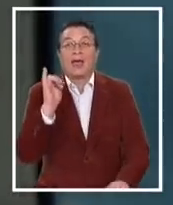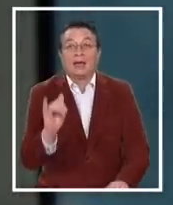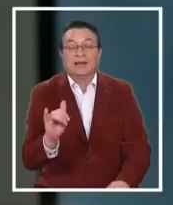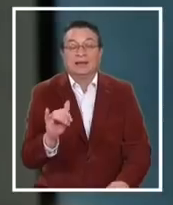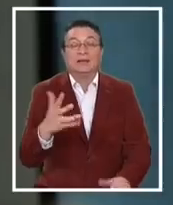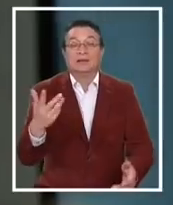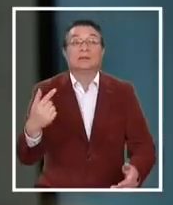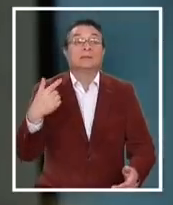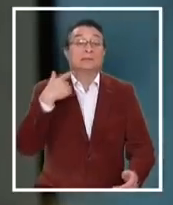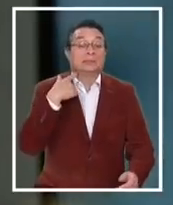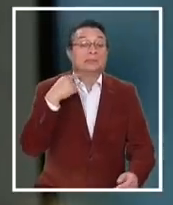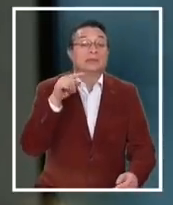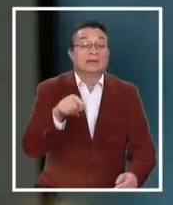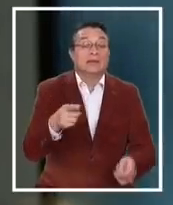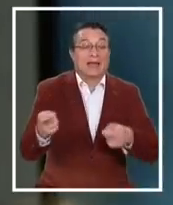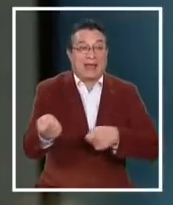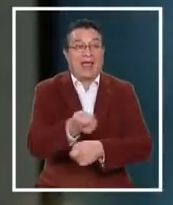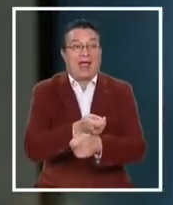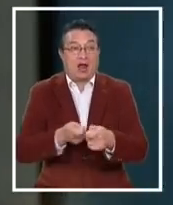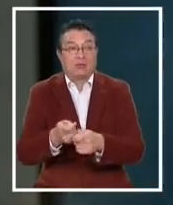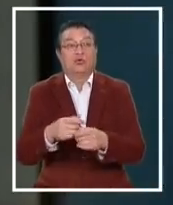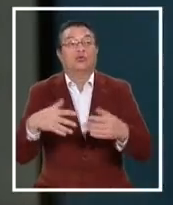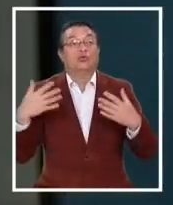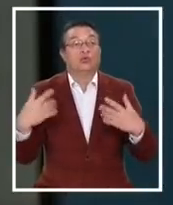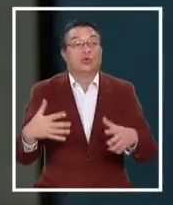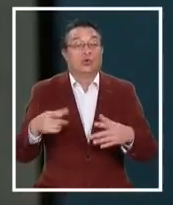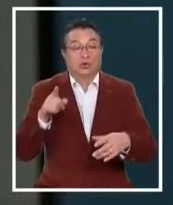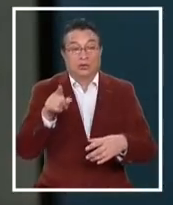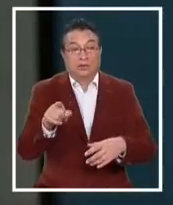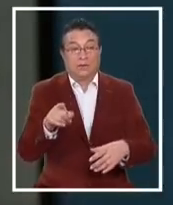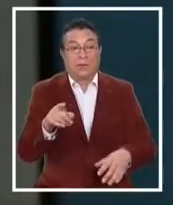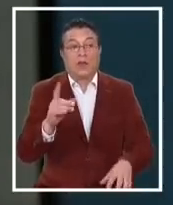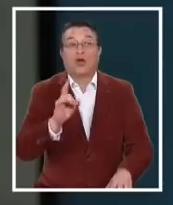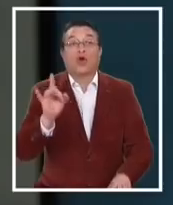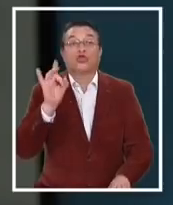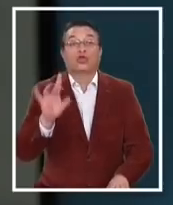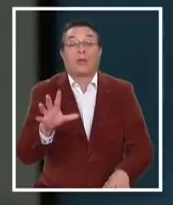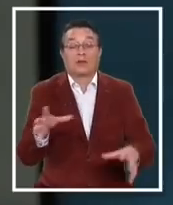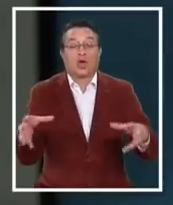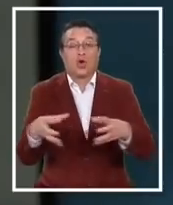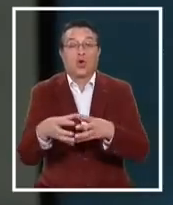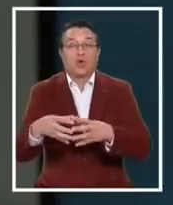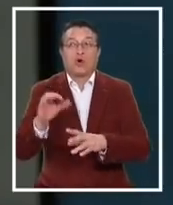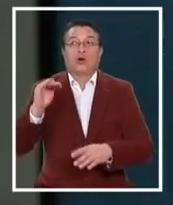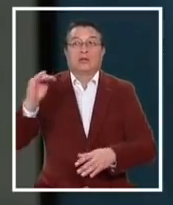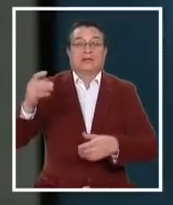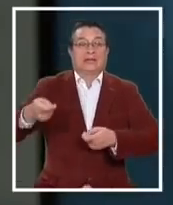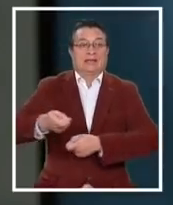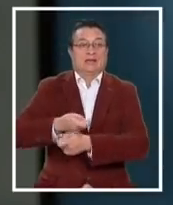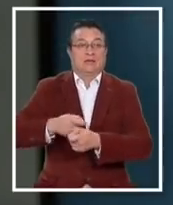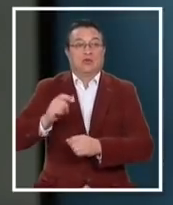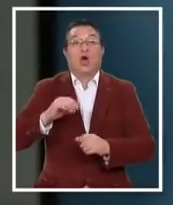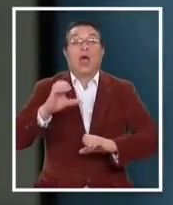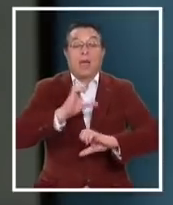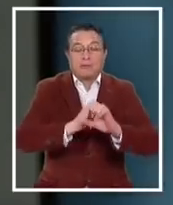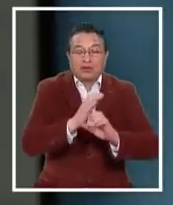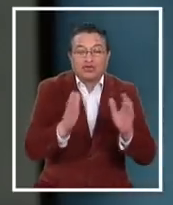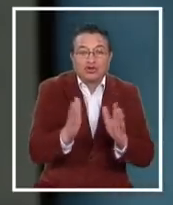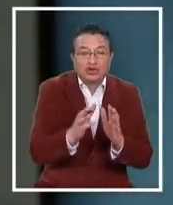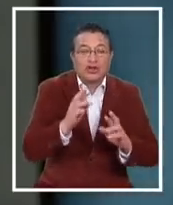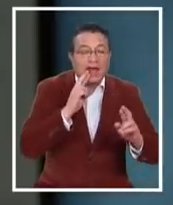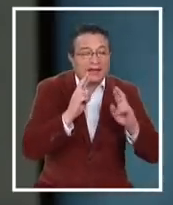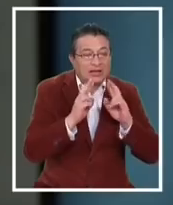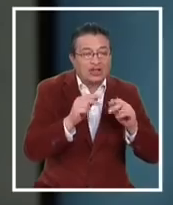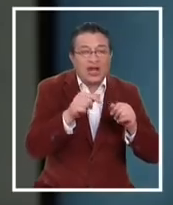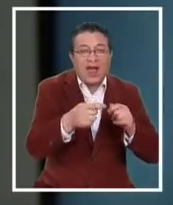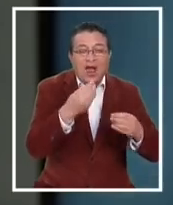el efecto de eso en la crisis económica tremenda. Yo creo que la presión no solamente de grupos de interés o grandes grupos, estamos hablando de los microempresarios, de los